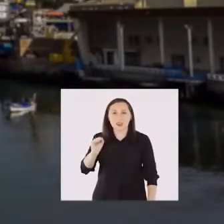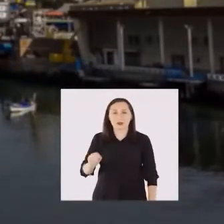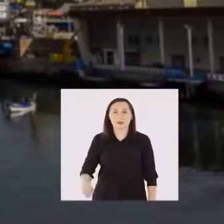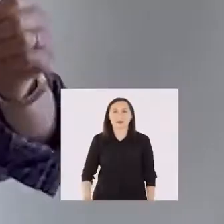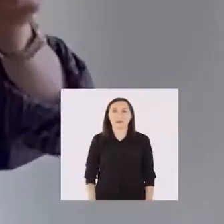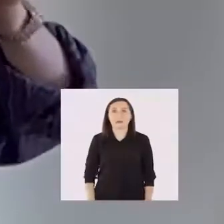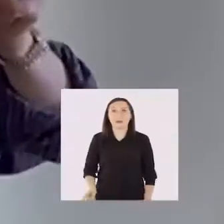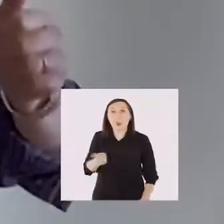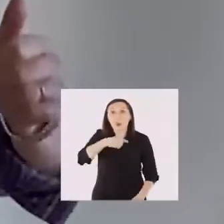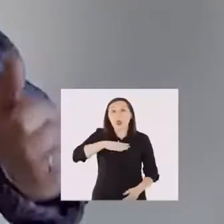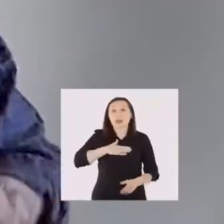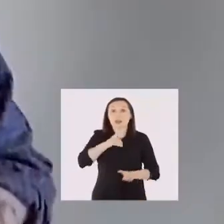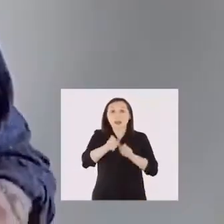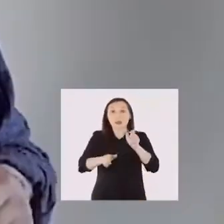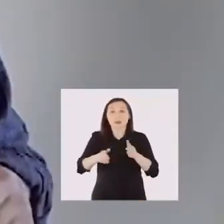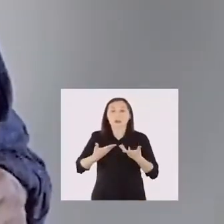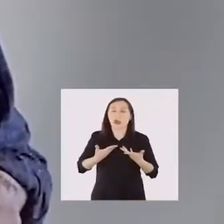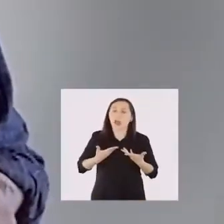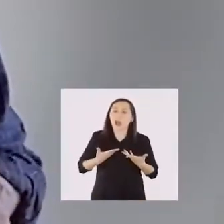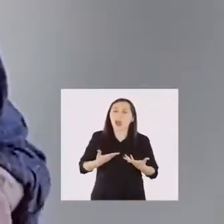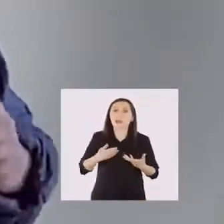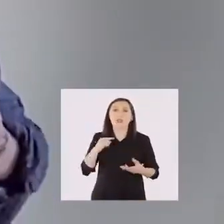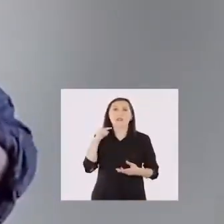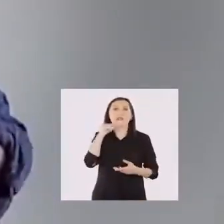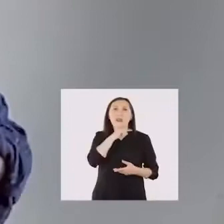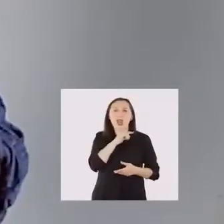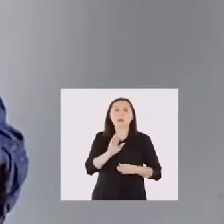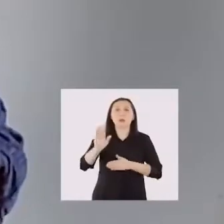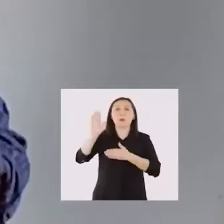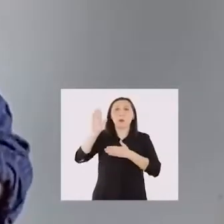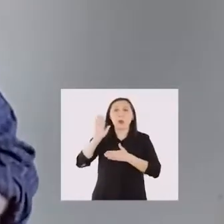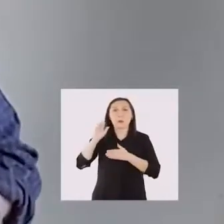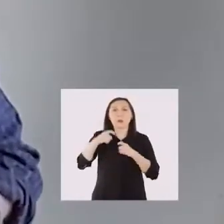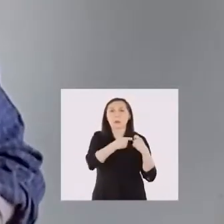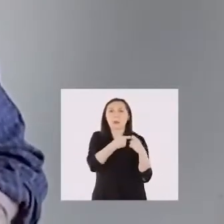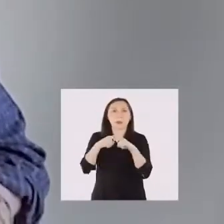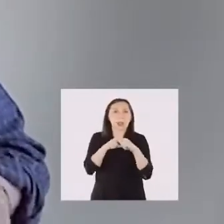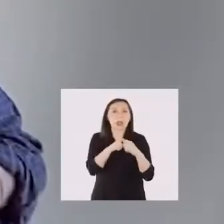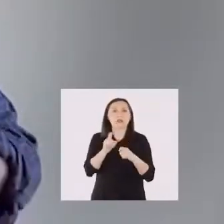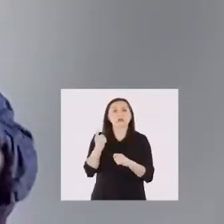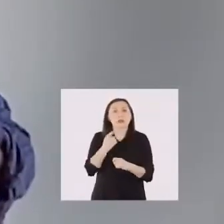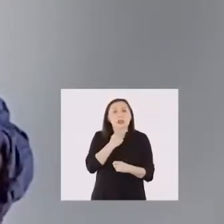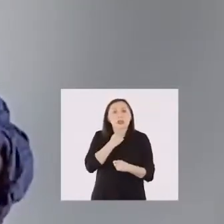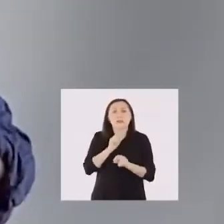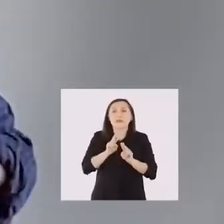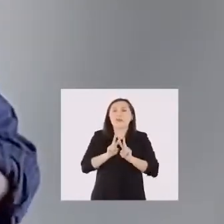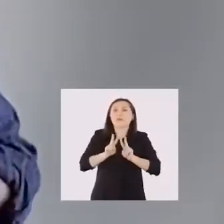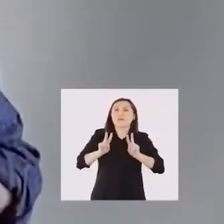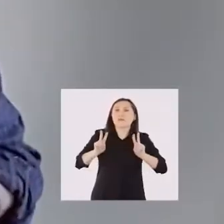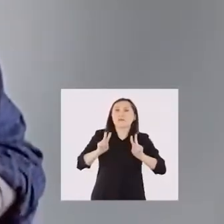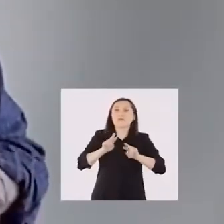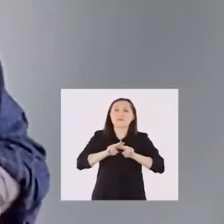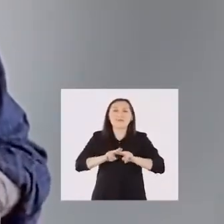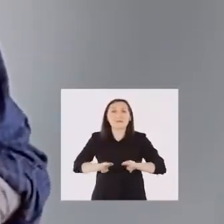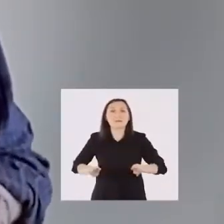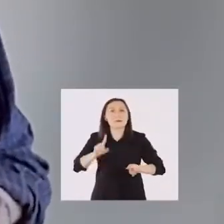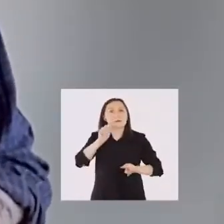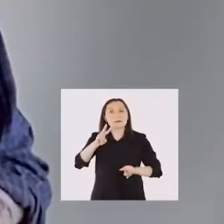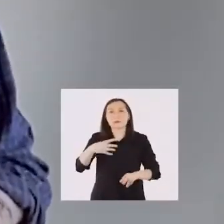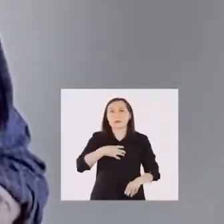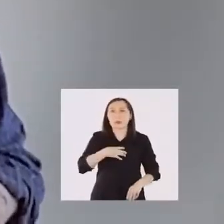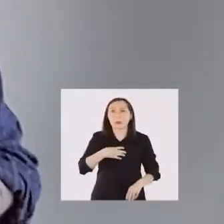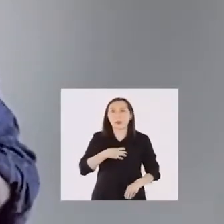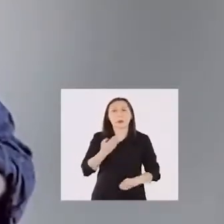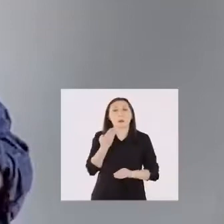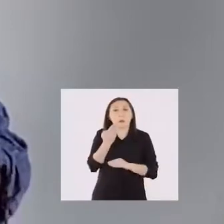Biobío. Nuestra gente está cansada de falsas promesas y peleas. Solo quiere vivir en paz y sin